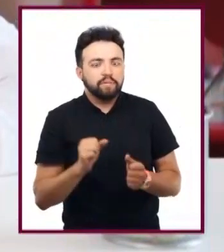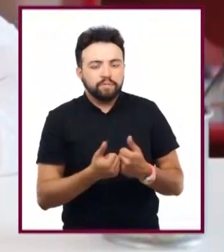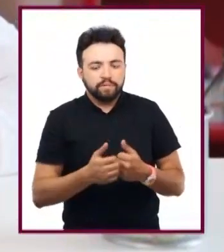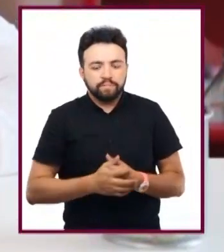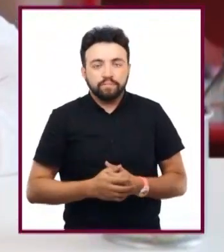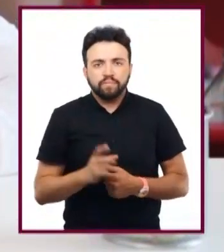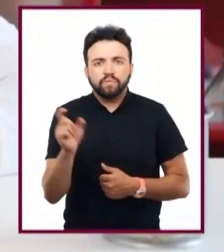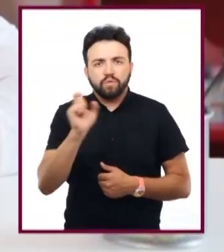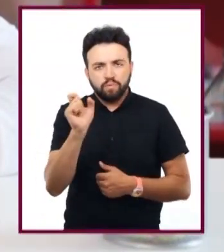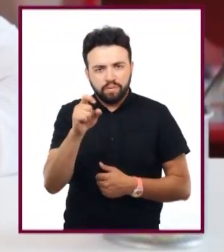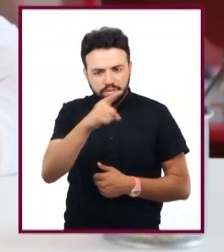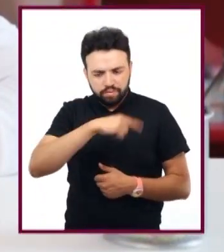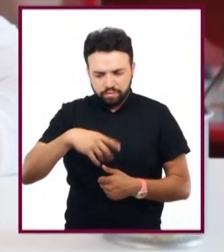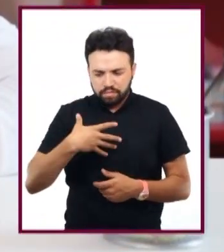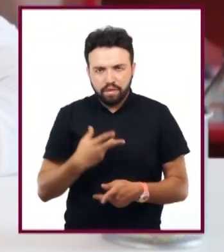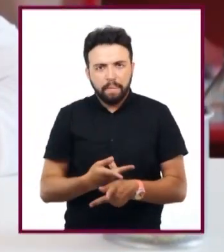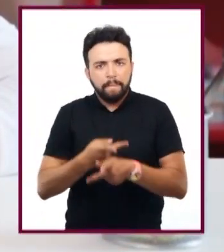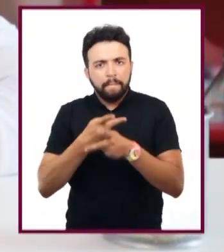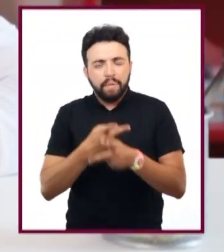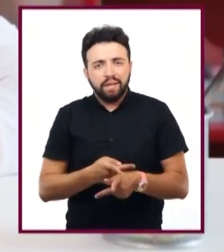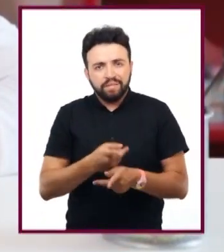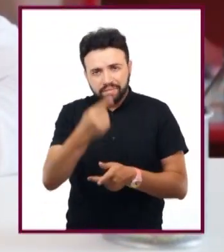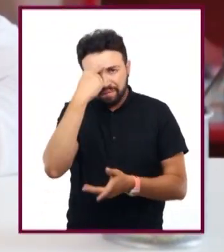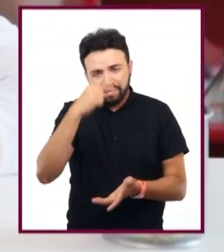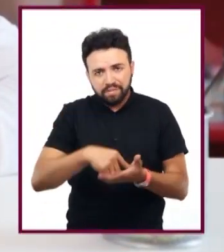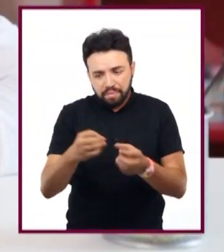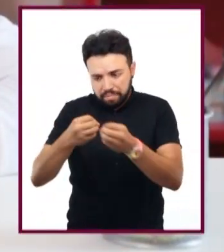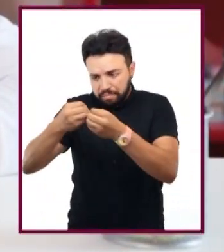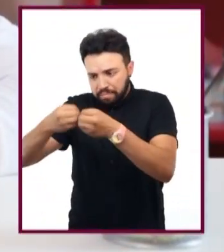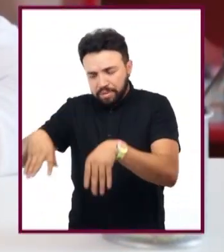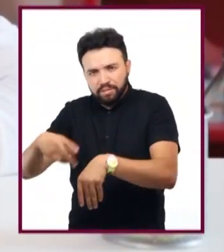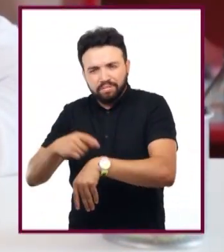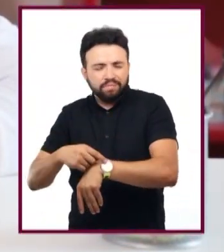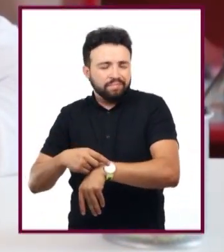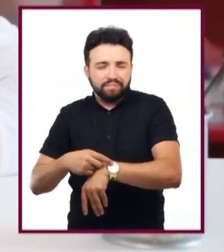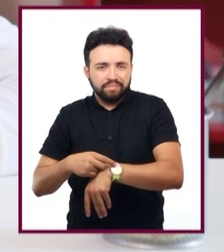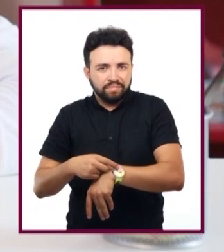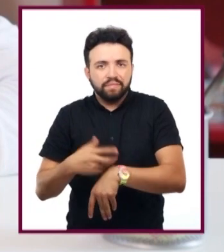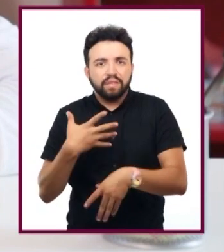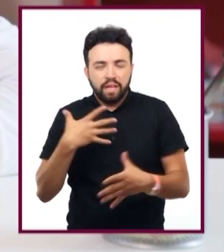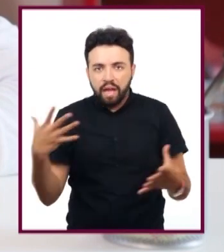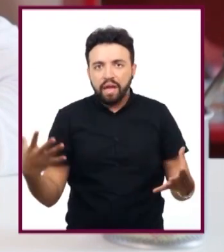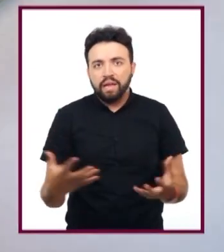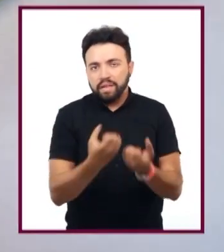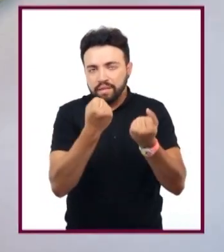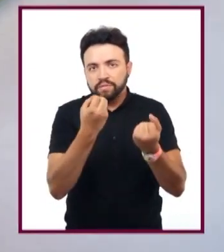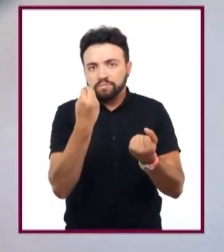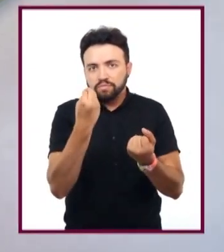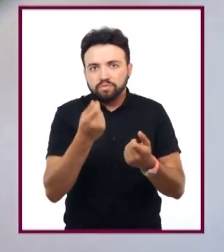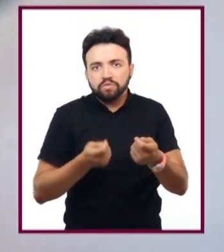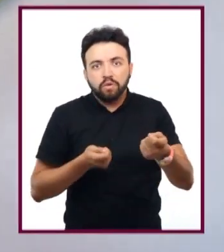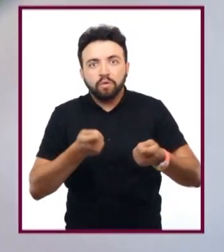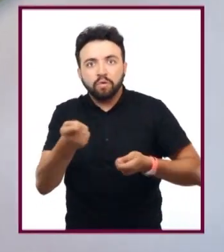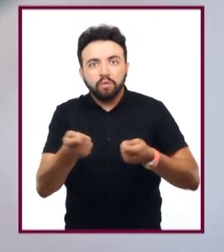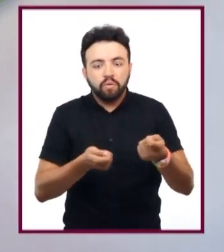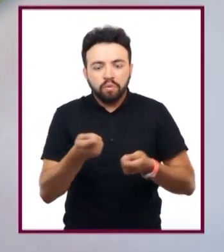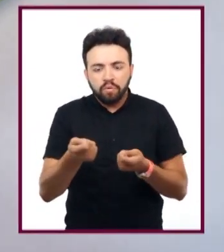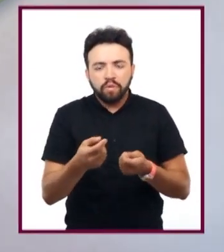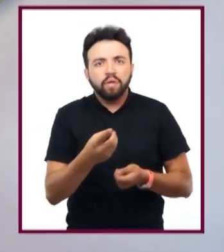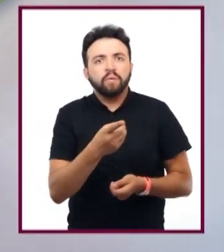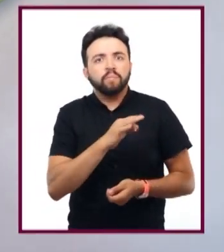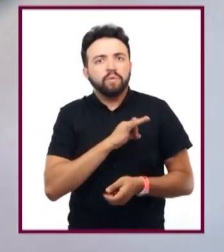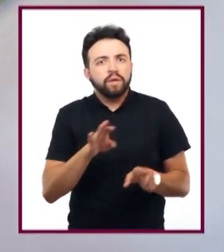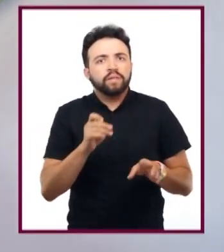Cuando somos pacientes, no estamos perdiendo el tiempo. Por el contrario, ganamos control sobre nuestros impulsos y